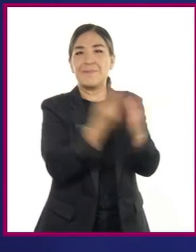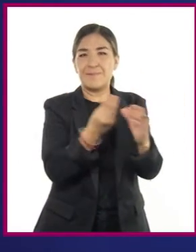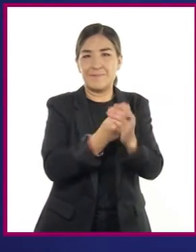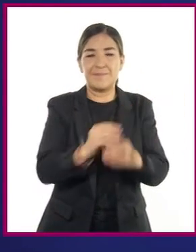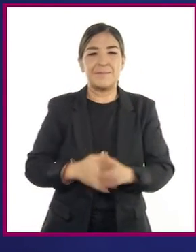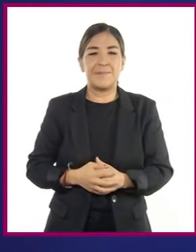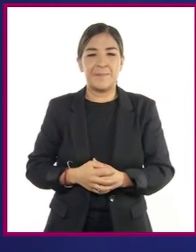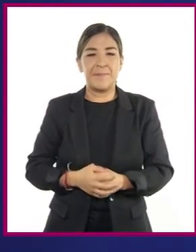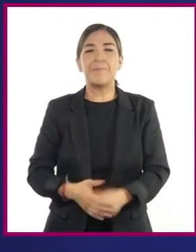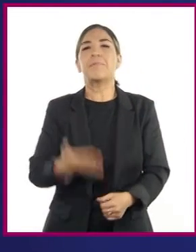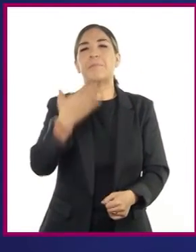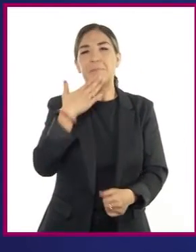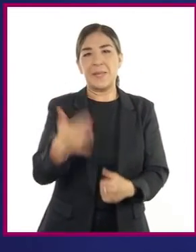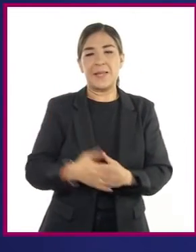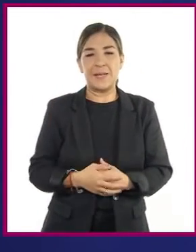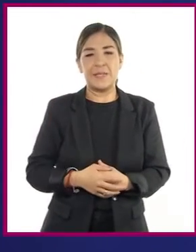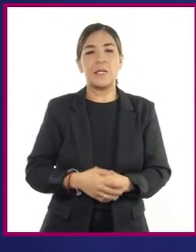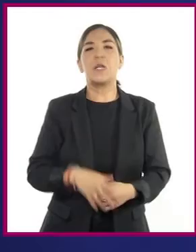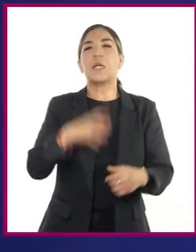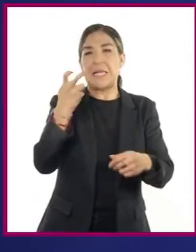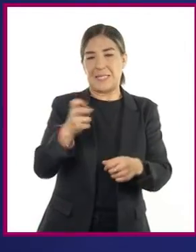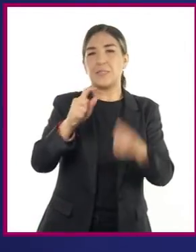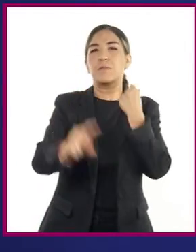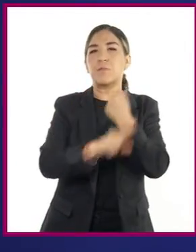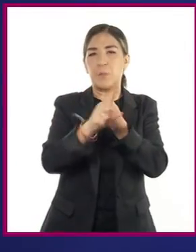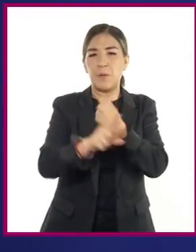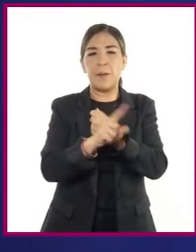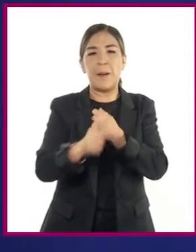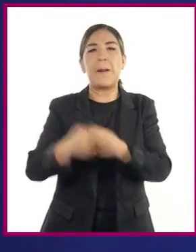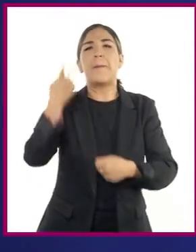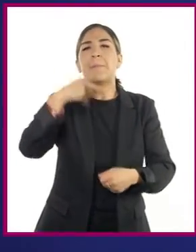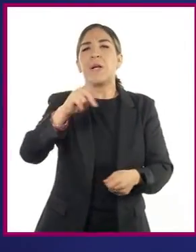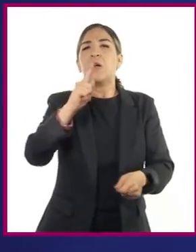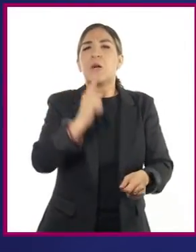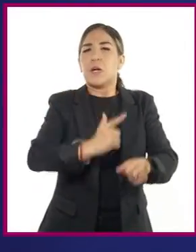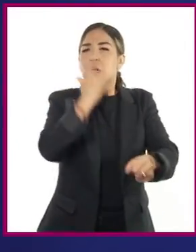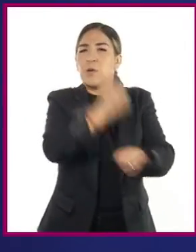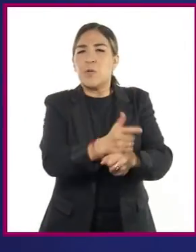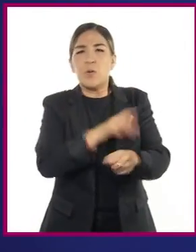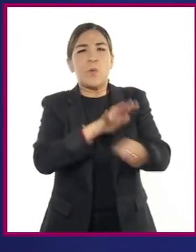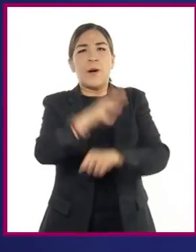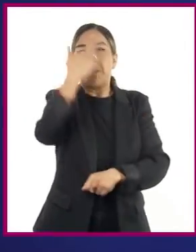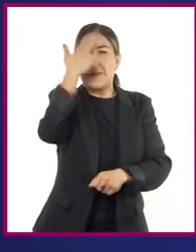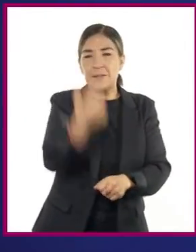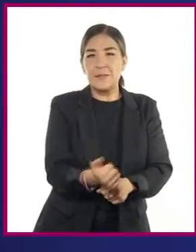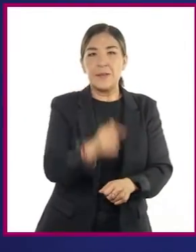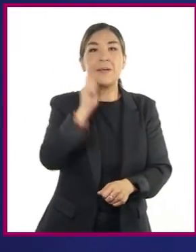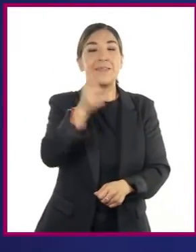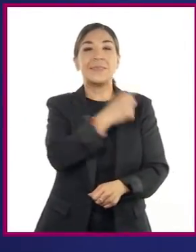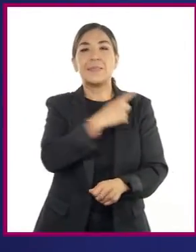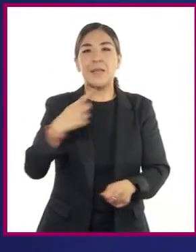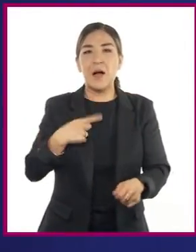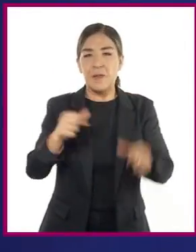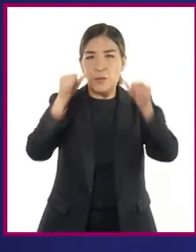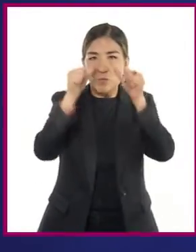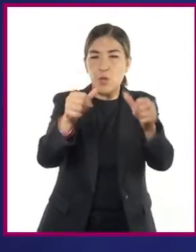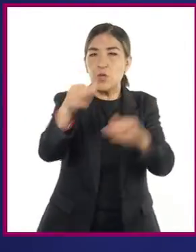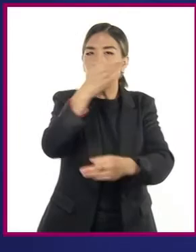bien, ya sabemos cuál es el conflicto, pero para identificar las causas tenemos que escuchar a